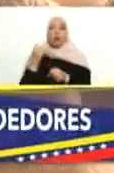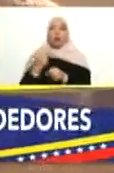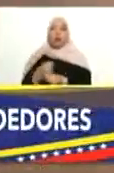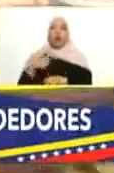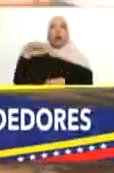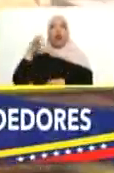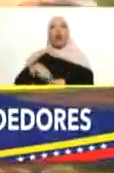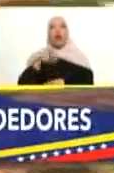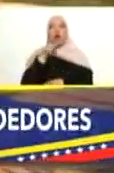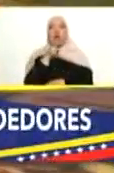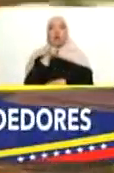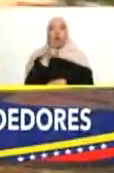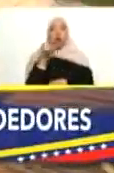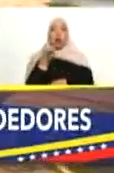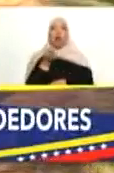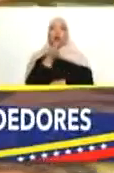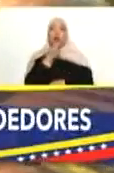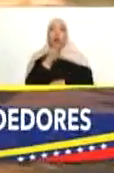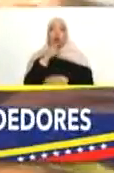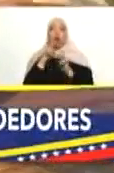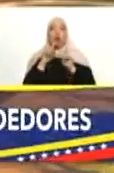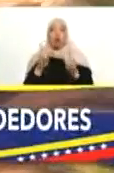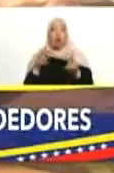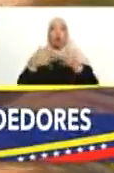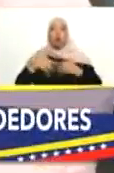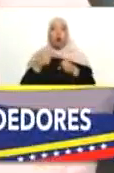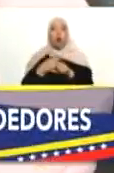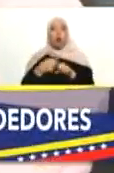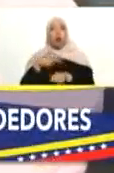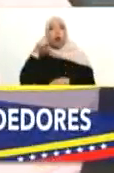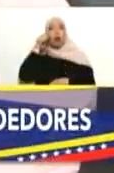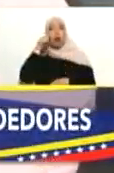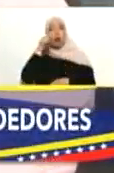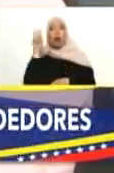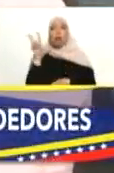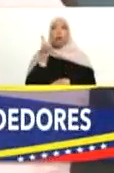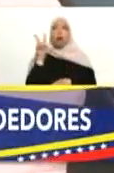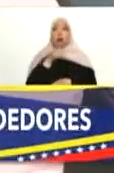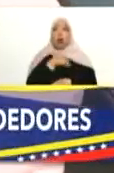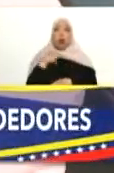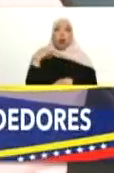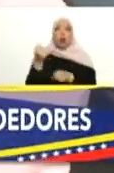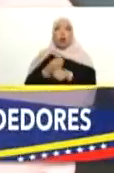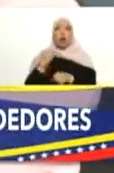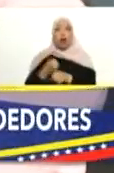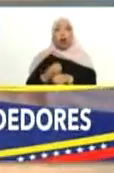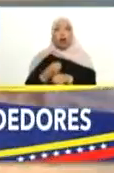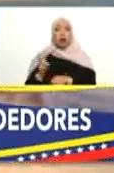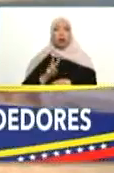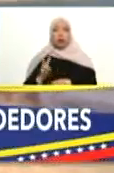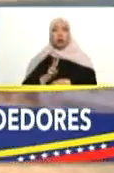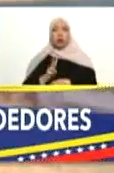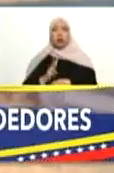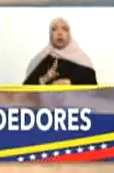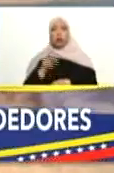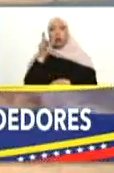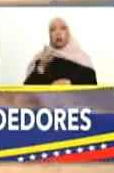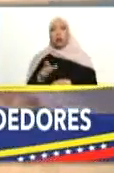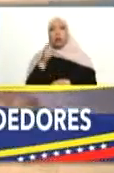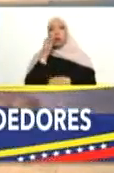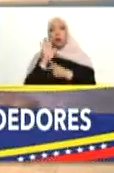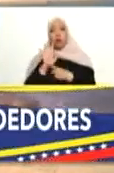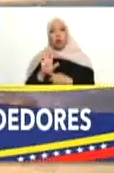Falcón, tenemos una muestra de emprendedores turísticos que creen en el país, que quieren trabajar por el país. Emily Leget es una